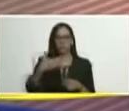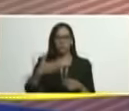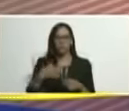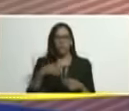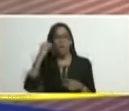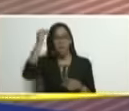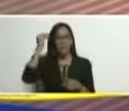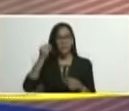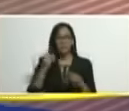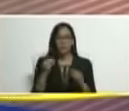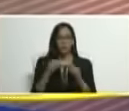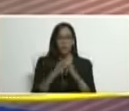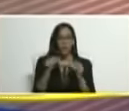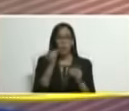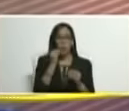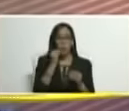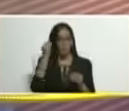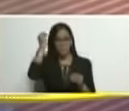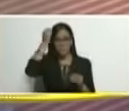subestimándonos a todos,